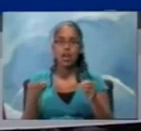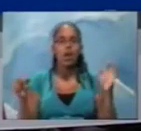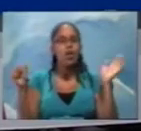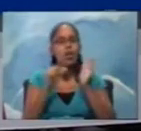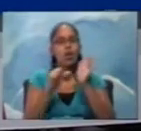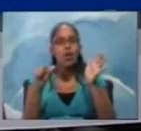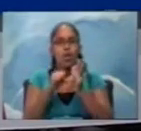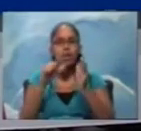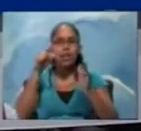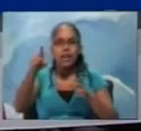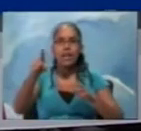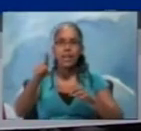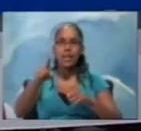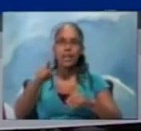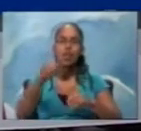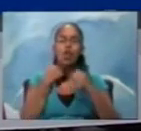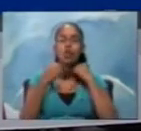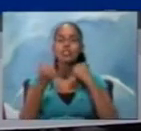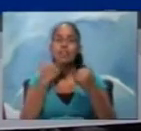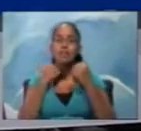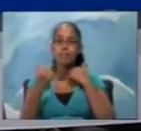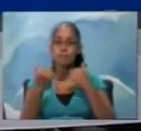dónde? En los enfermos.